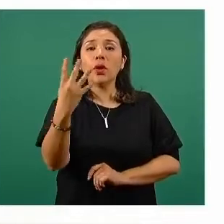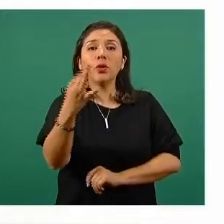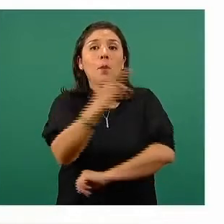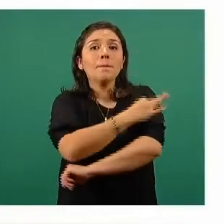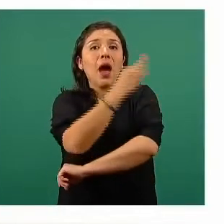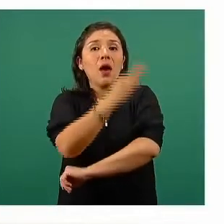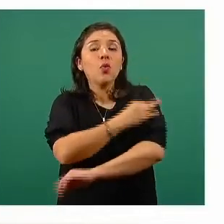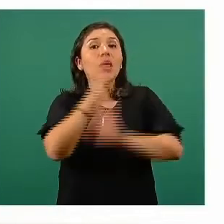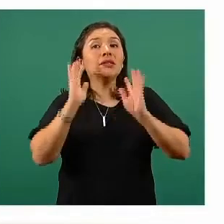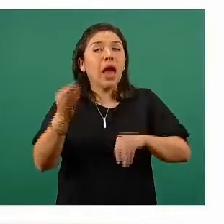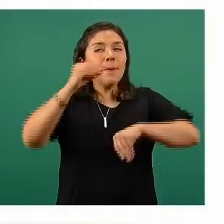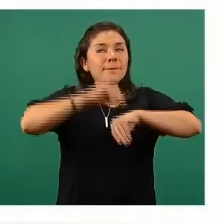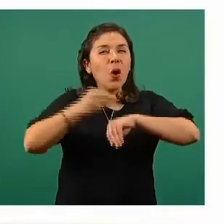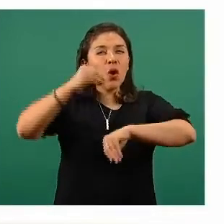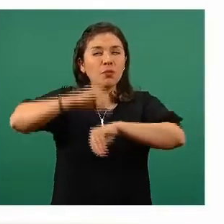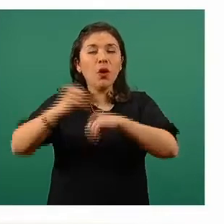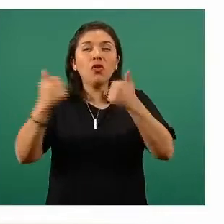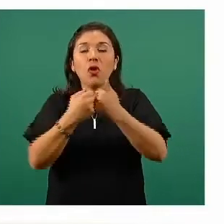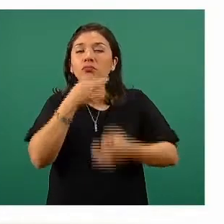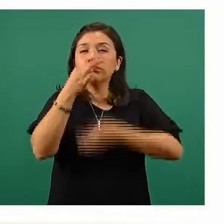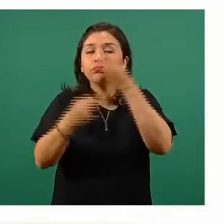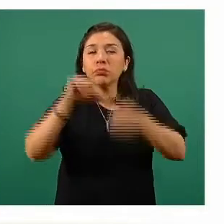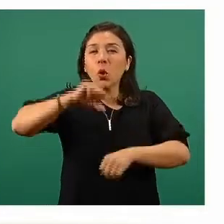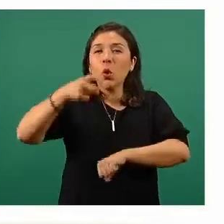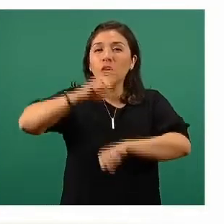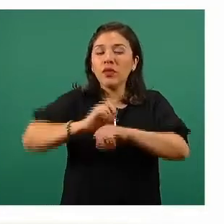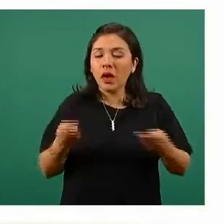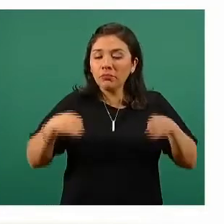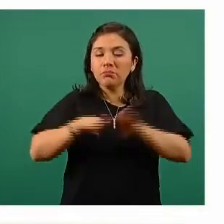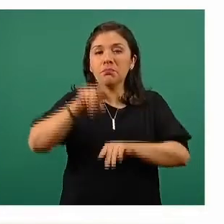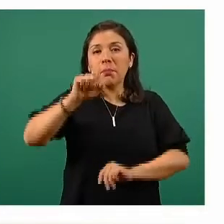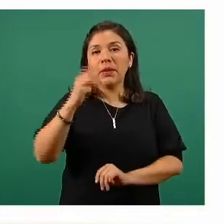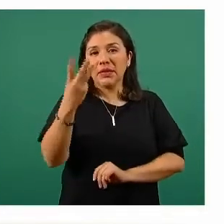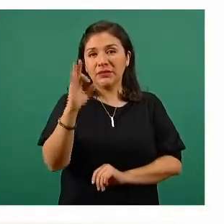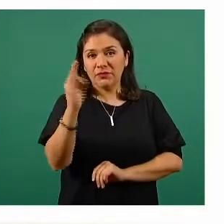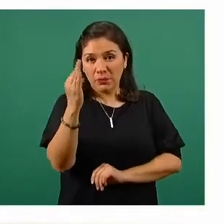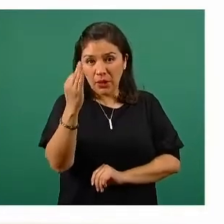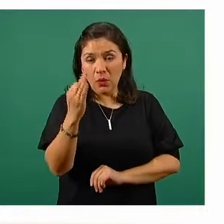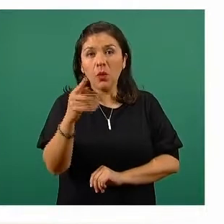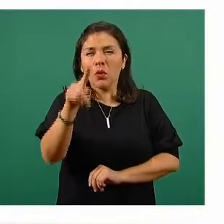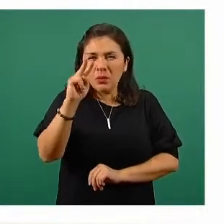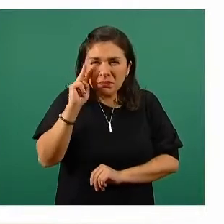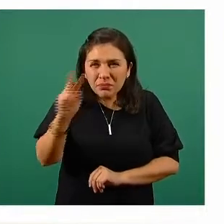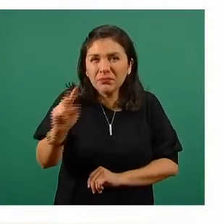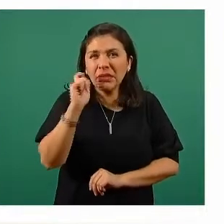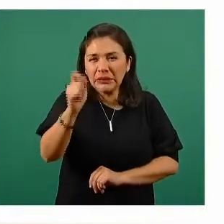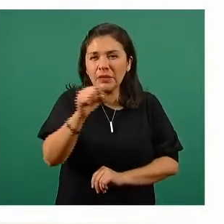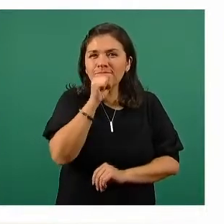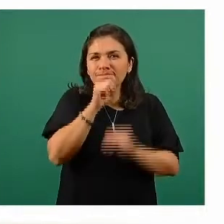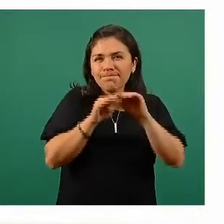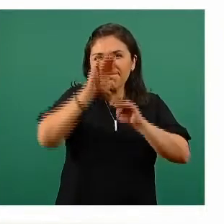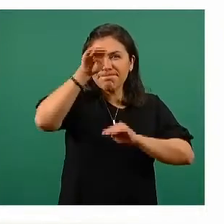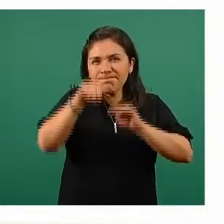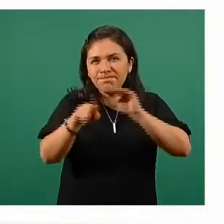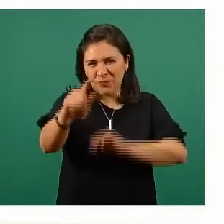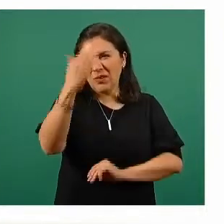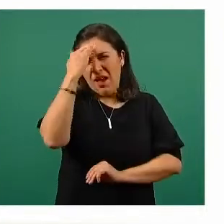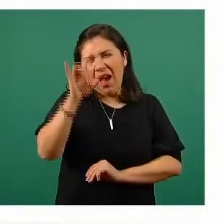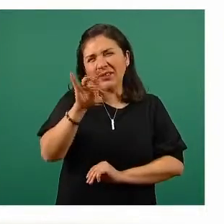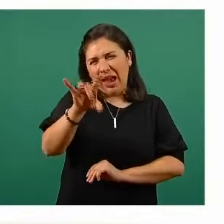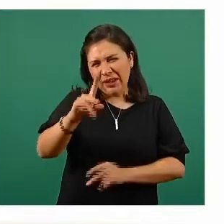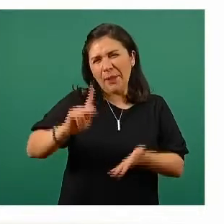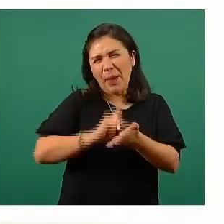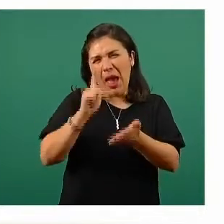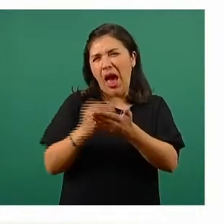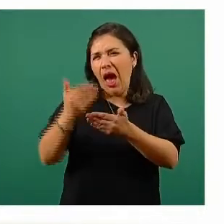dosis aplicadas, reportadas hasta el día de hoy, 23 de febrero, y observemos en el gráfico, que también ustedes conocen bastante